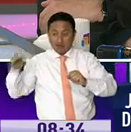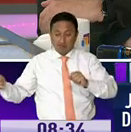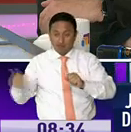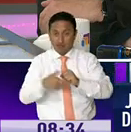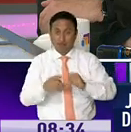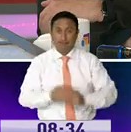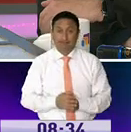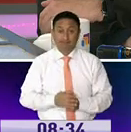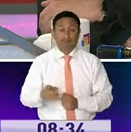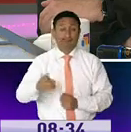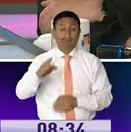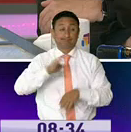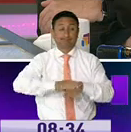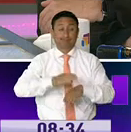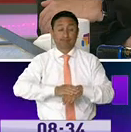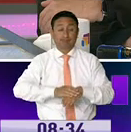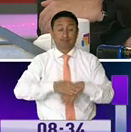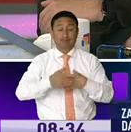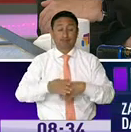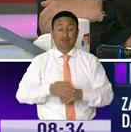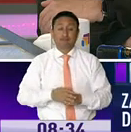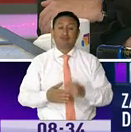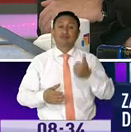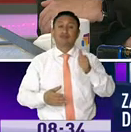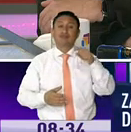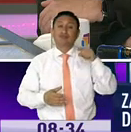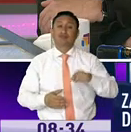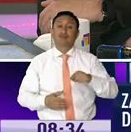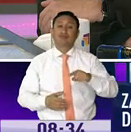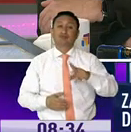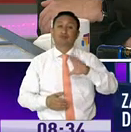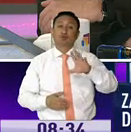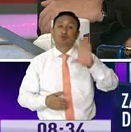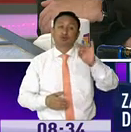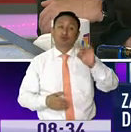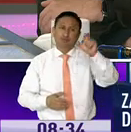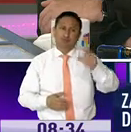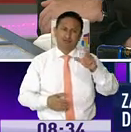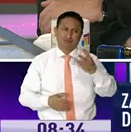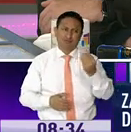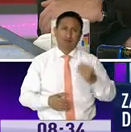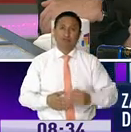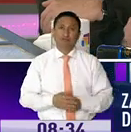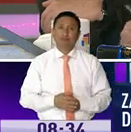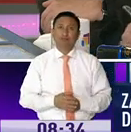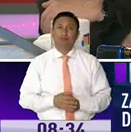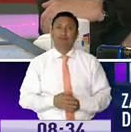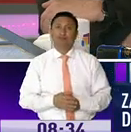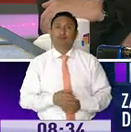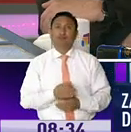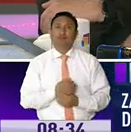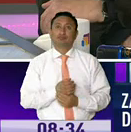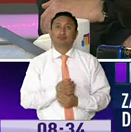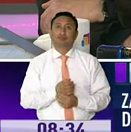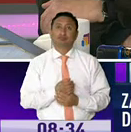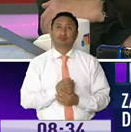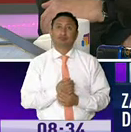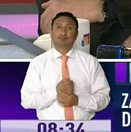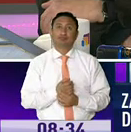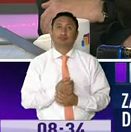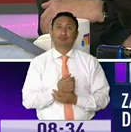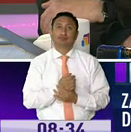como llamados ciudadanos, y 10.078 consultas ciudadanas por aglomeración. Ingeniero Zapata. Que superan las 30